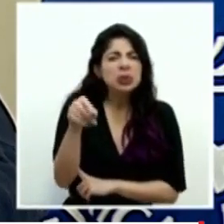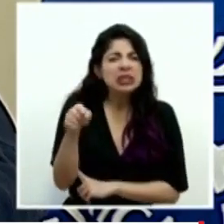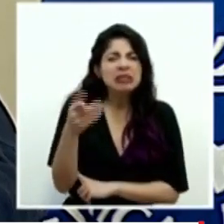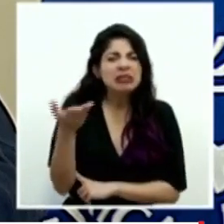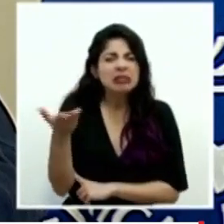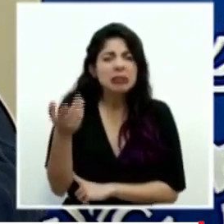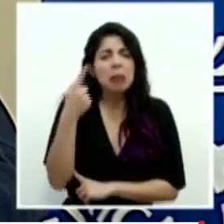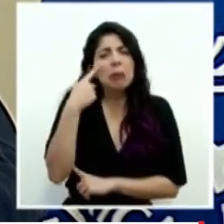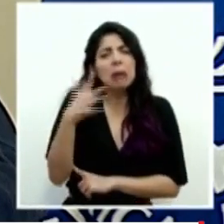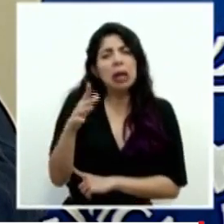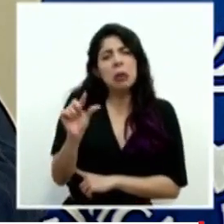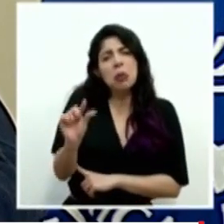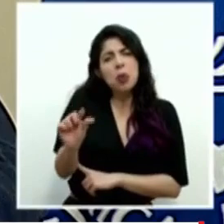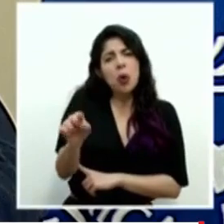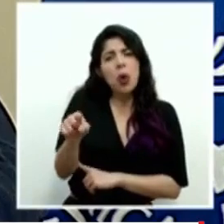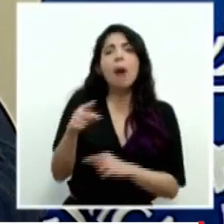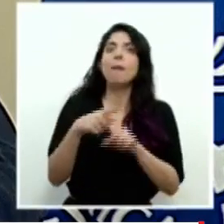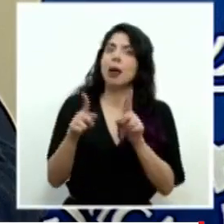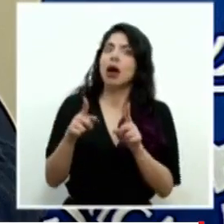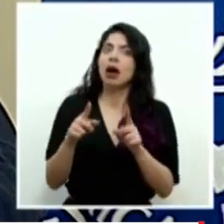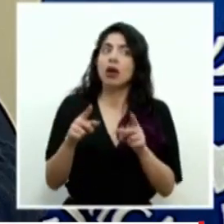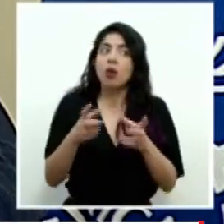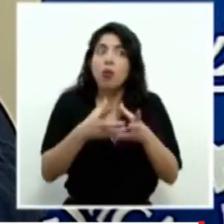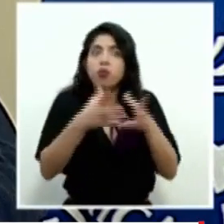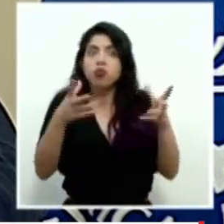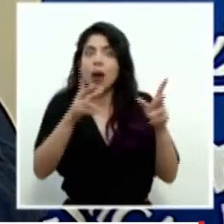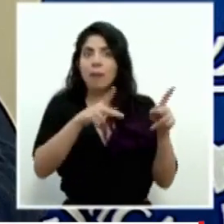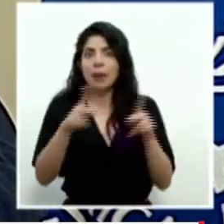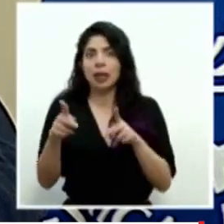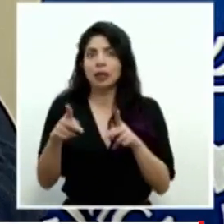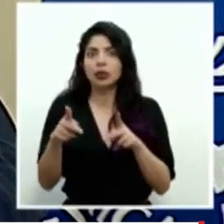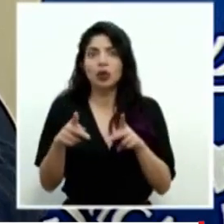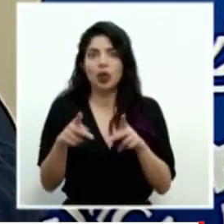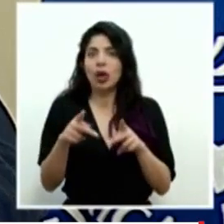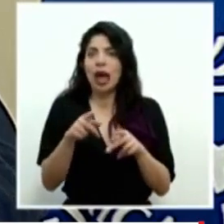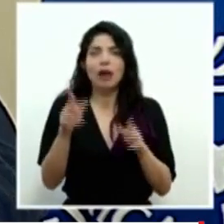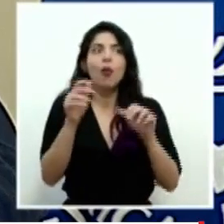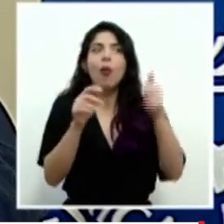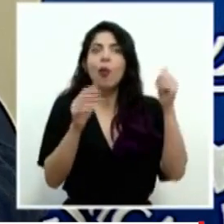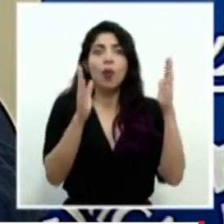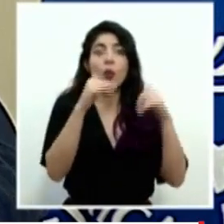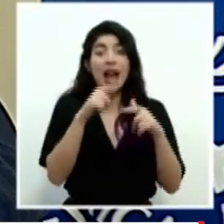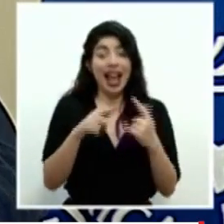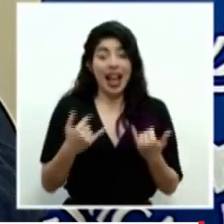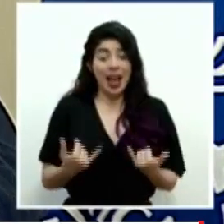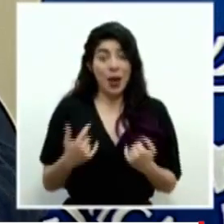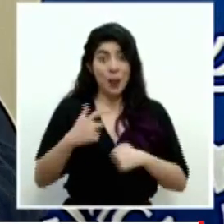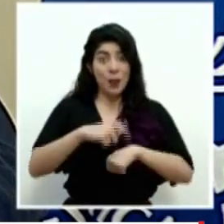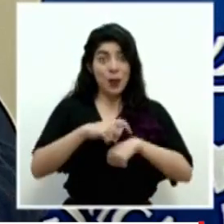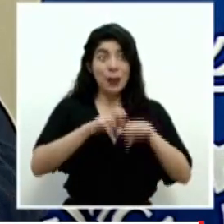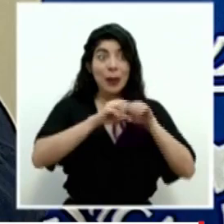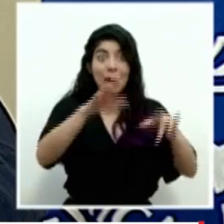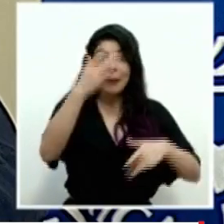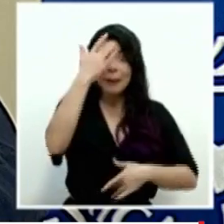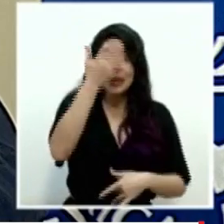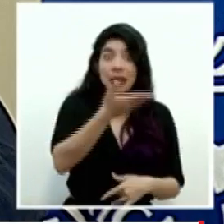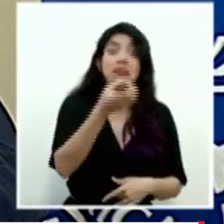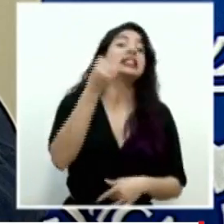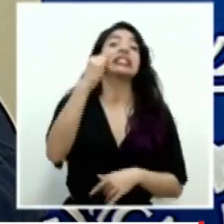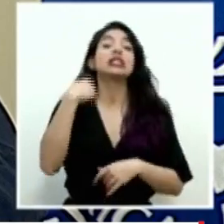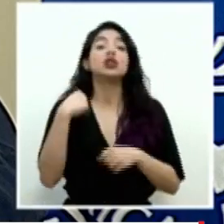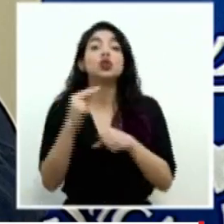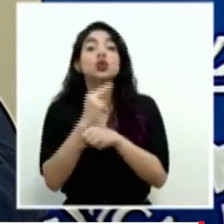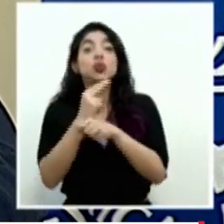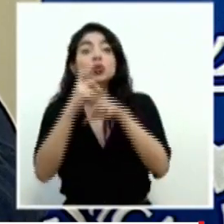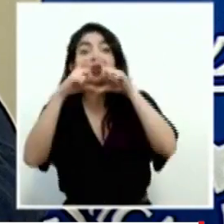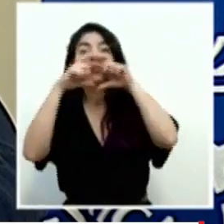14.3%, que pareciera poquito, sigue siendo significativo y nada más se lo va a dar. Entonces, en el momento epidemiológico que estamos viviendo, el hecho de usar